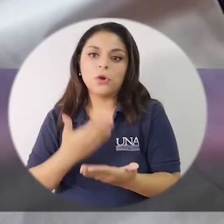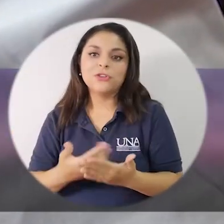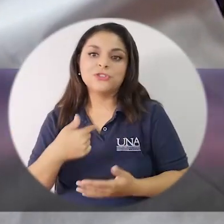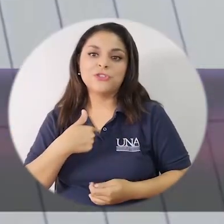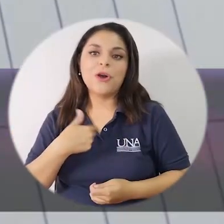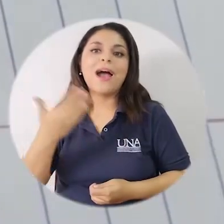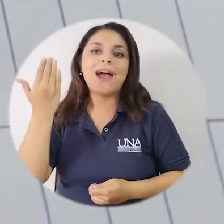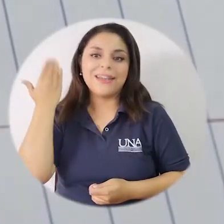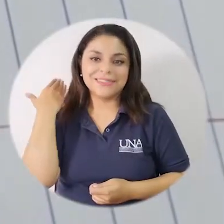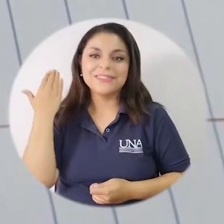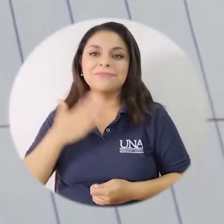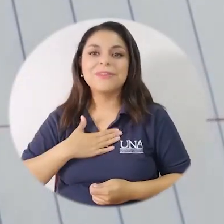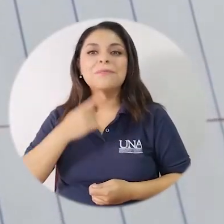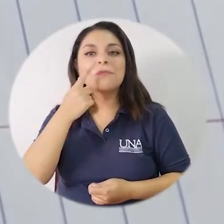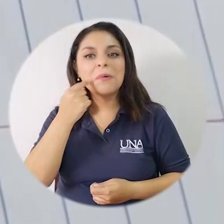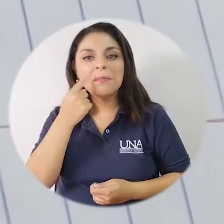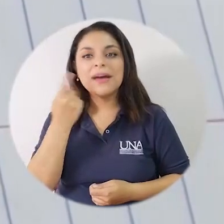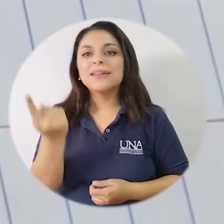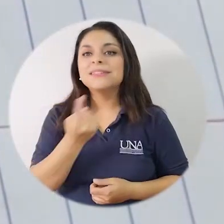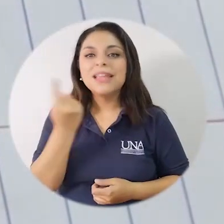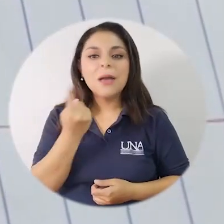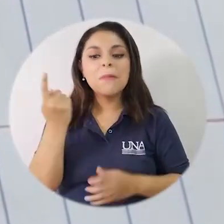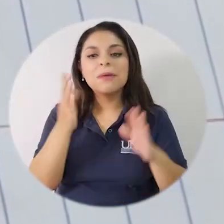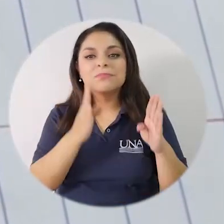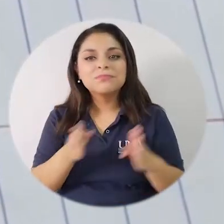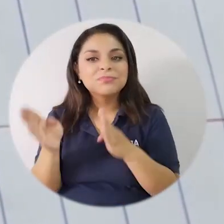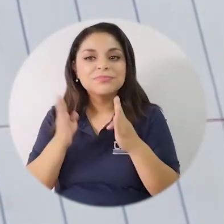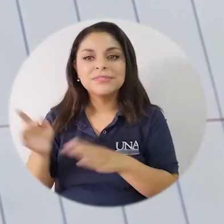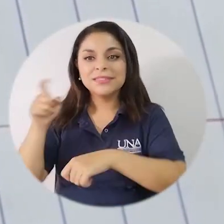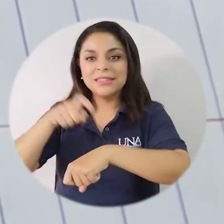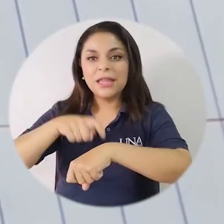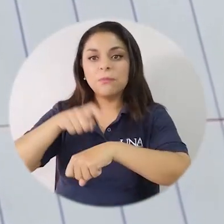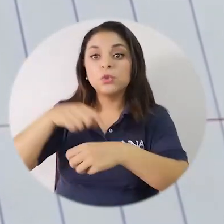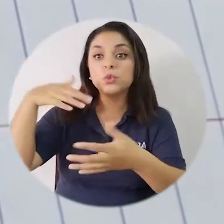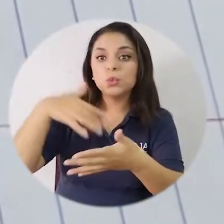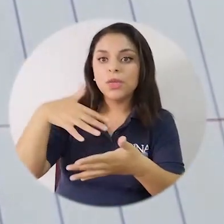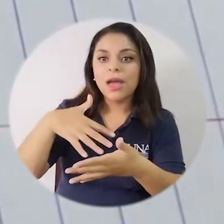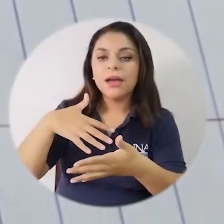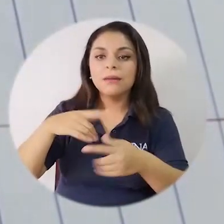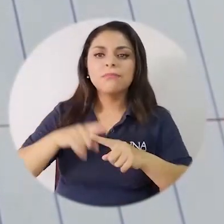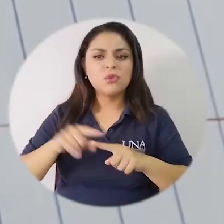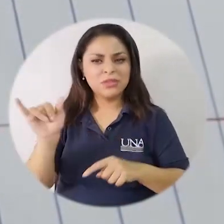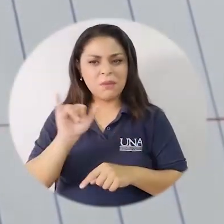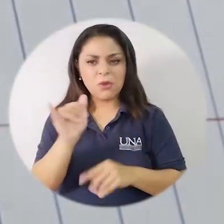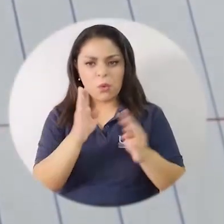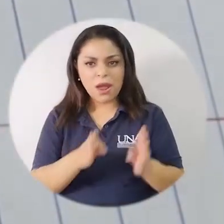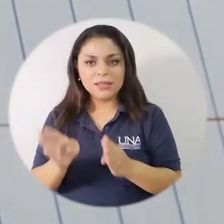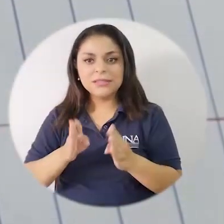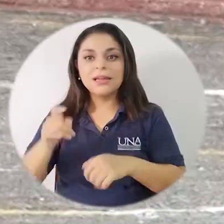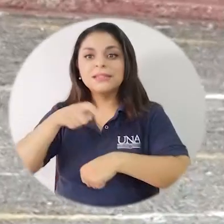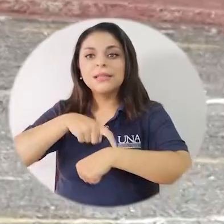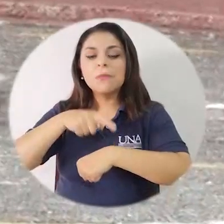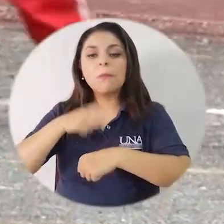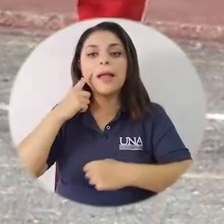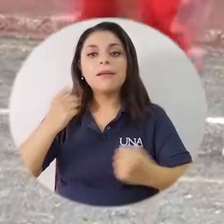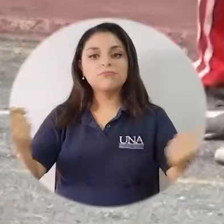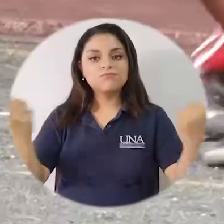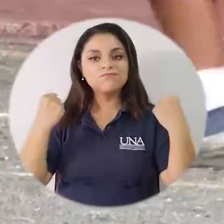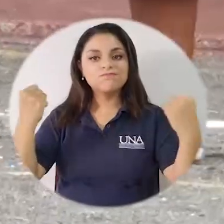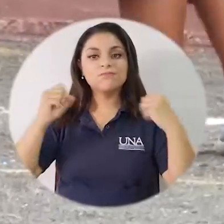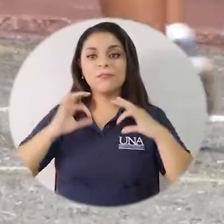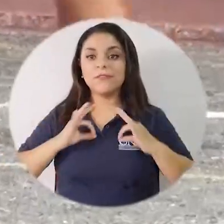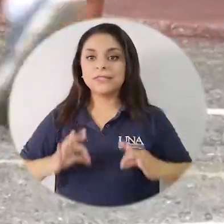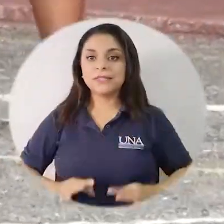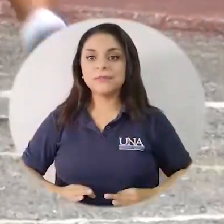que mi papá siempre, hay que organizar el tiempo para estudiar, ahora hay que organizar el tiempo, pero para hacer actividad física, porque si no,